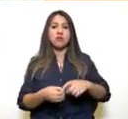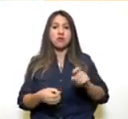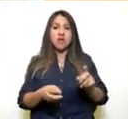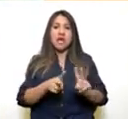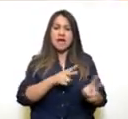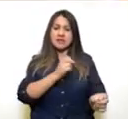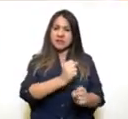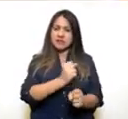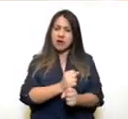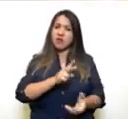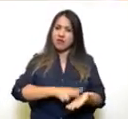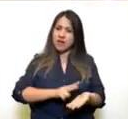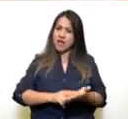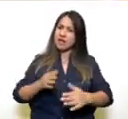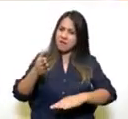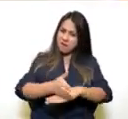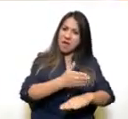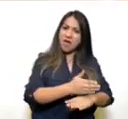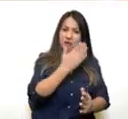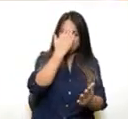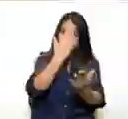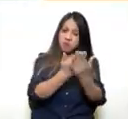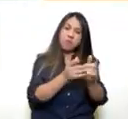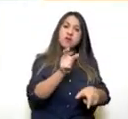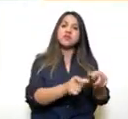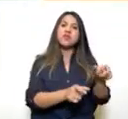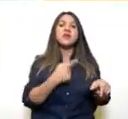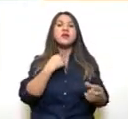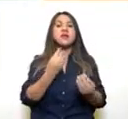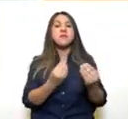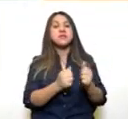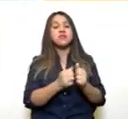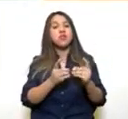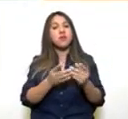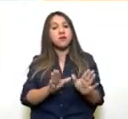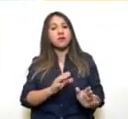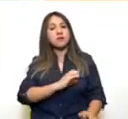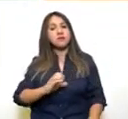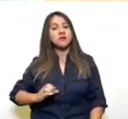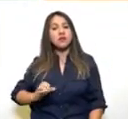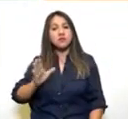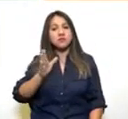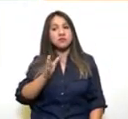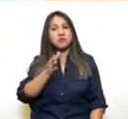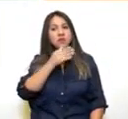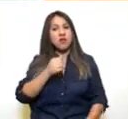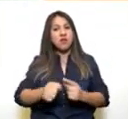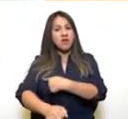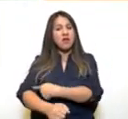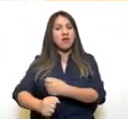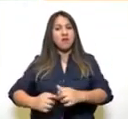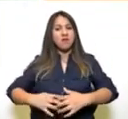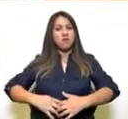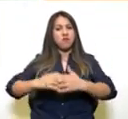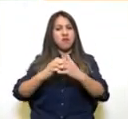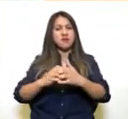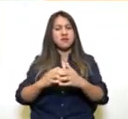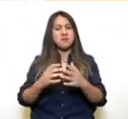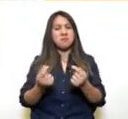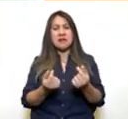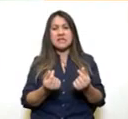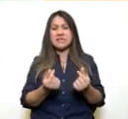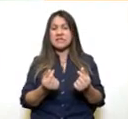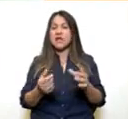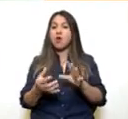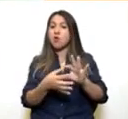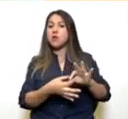verdad el territorio etcétera qué pasa con el partido de cristiano que no tiene esa presencia esa fuerza esa pareciera que se ha perdido la fraternidad al interior